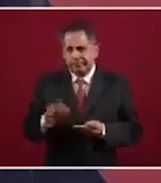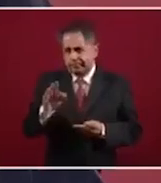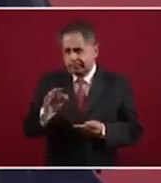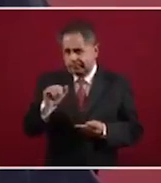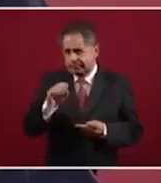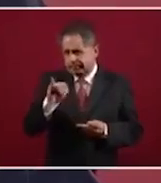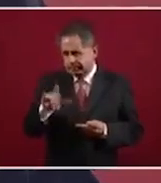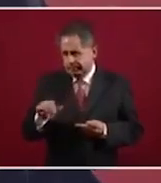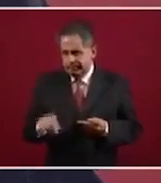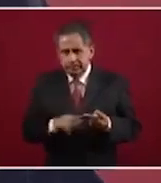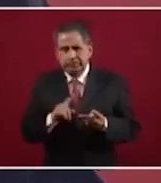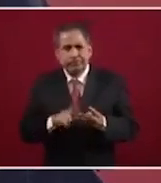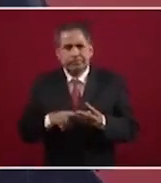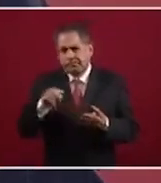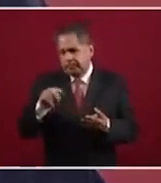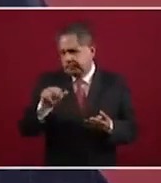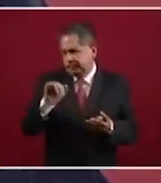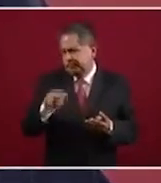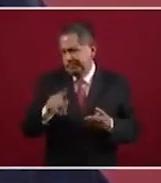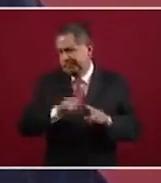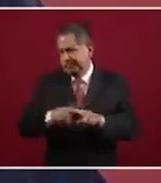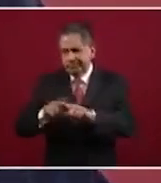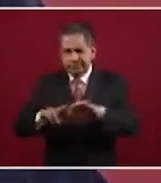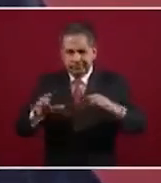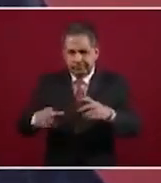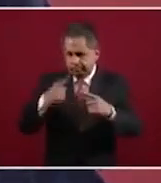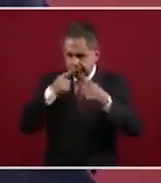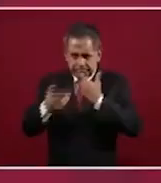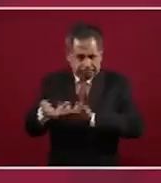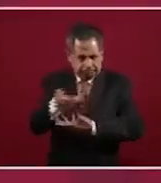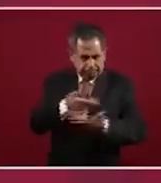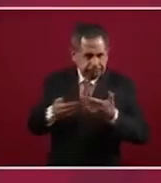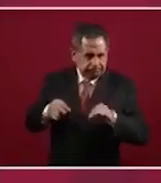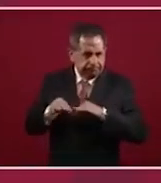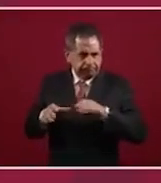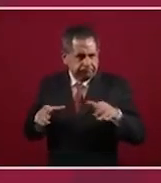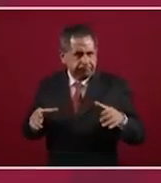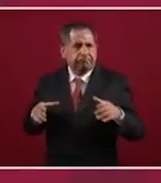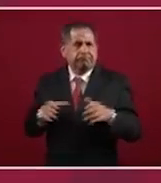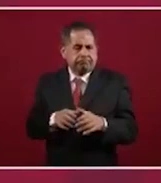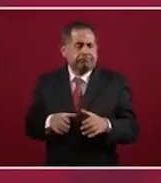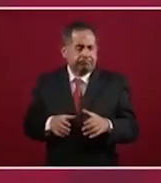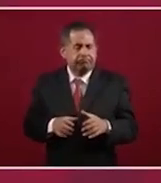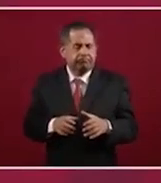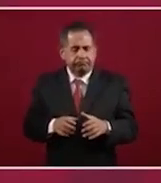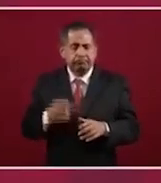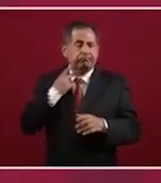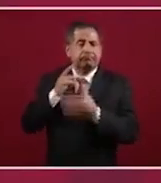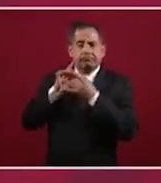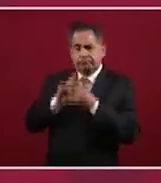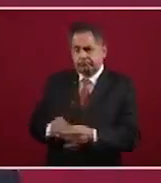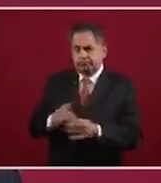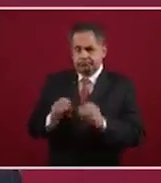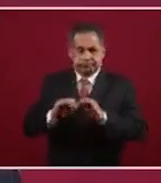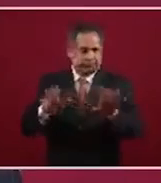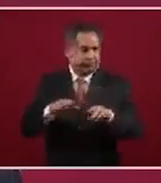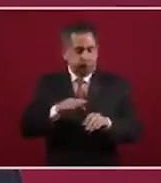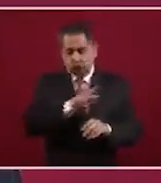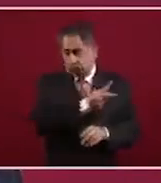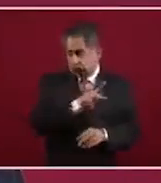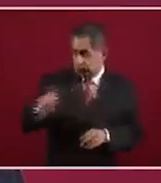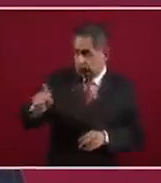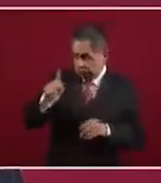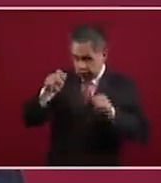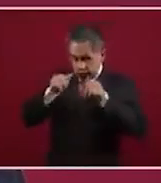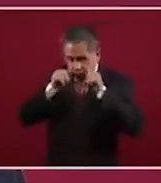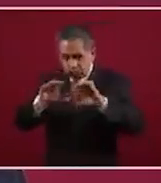Fabiola, Nadim, en fin, que estamos colaborando, estamos en una política transversal para dar una